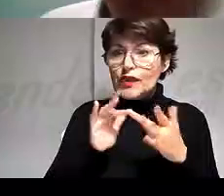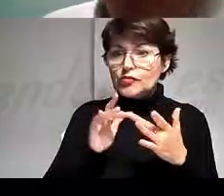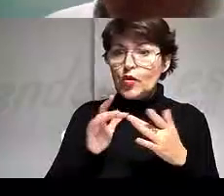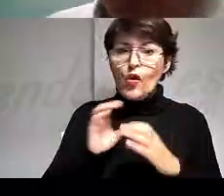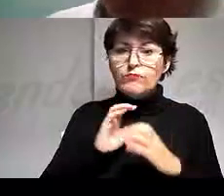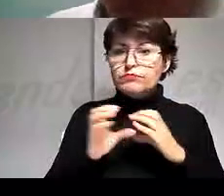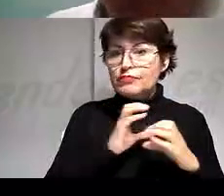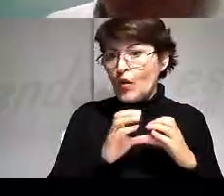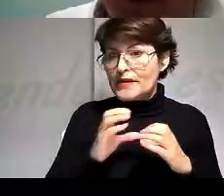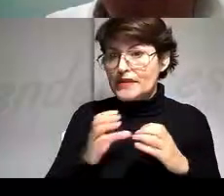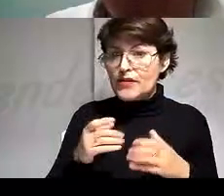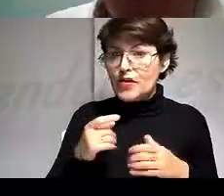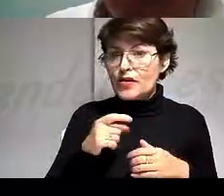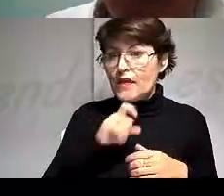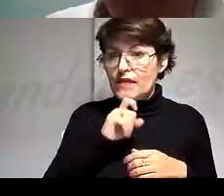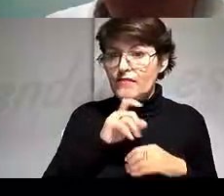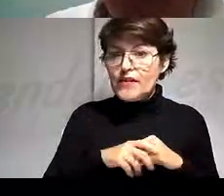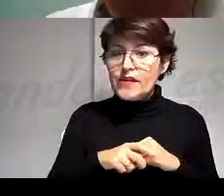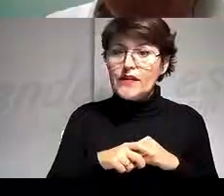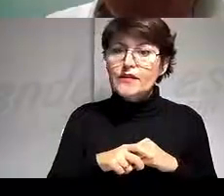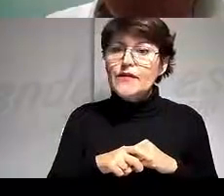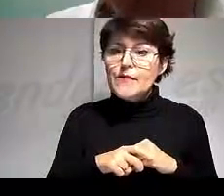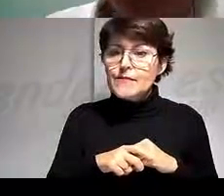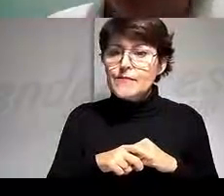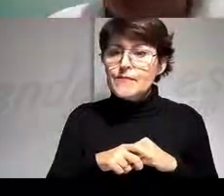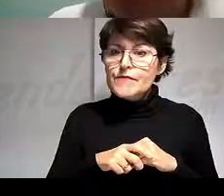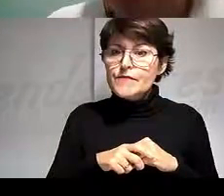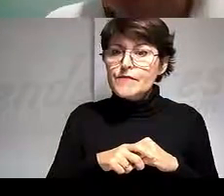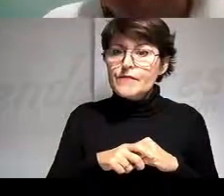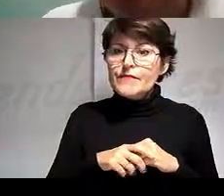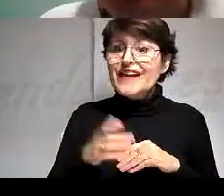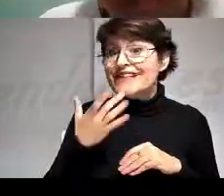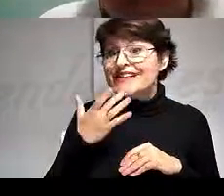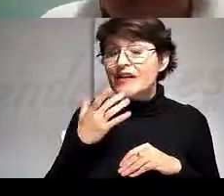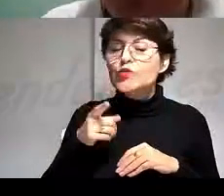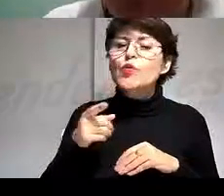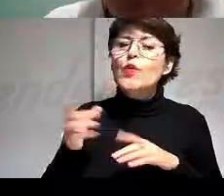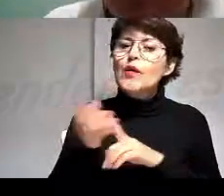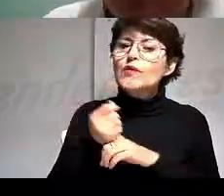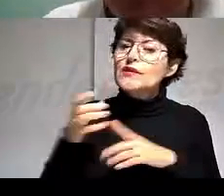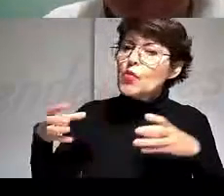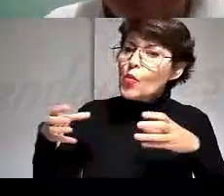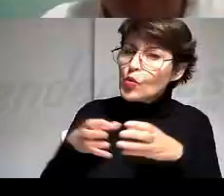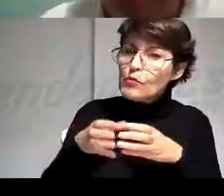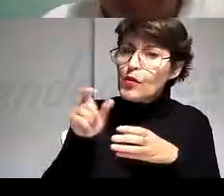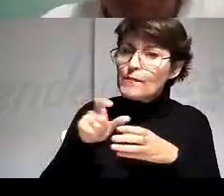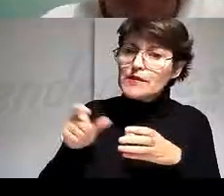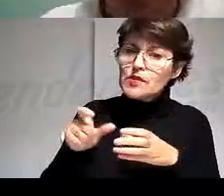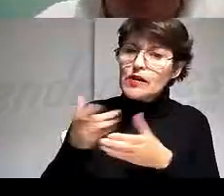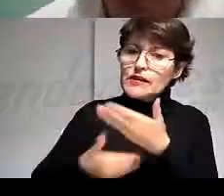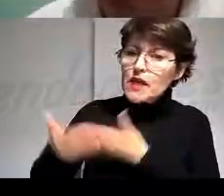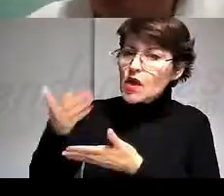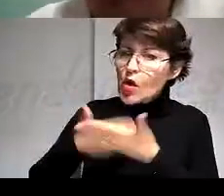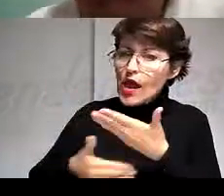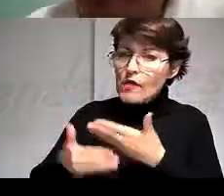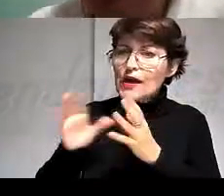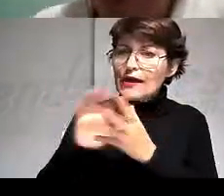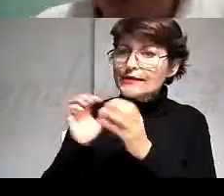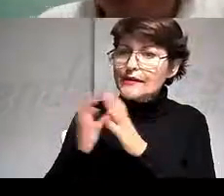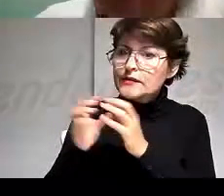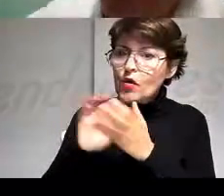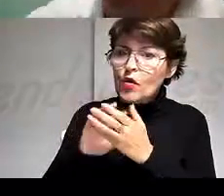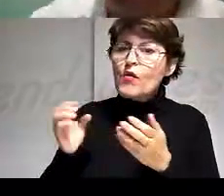hacer relaciones y siempre lo eché en falta porque encontrarte un grupo de gente con los que, bueno, pues charlar